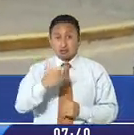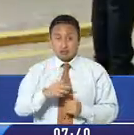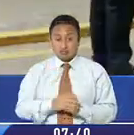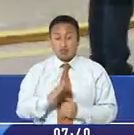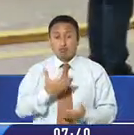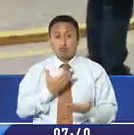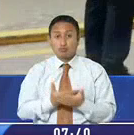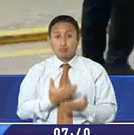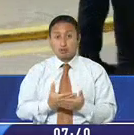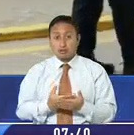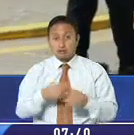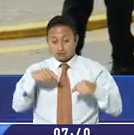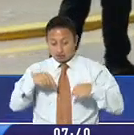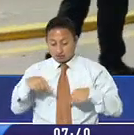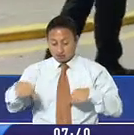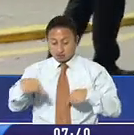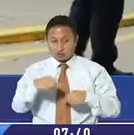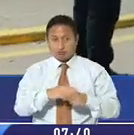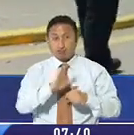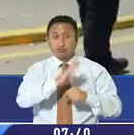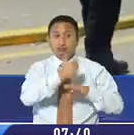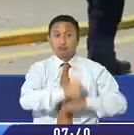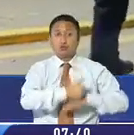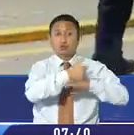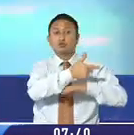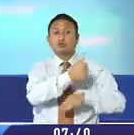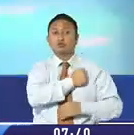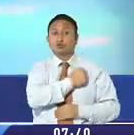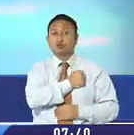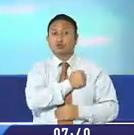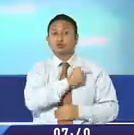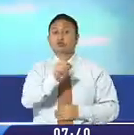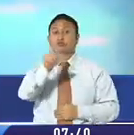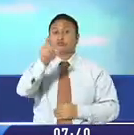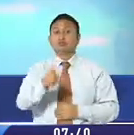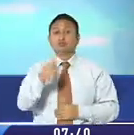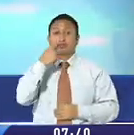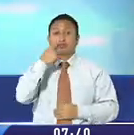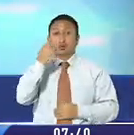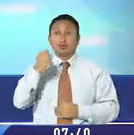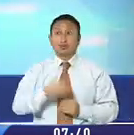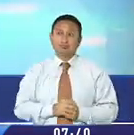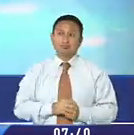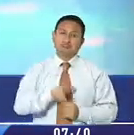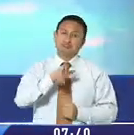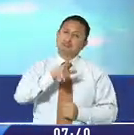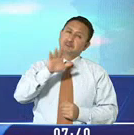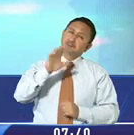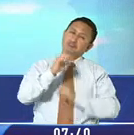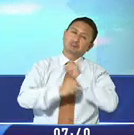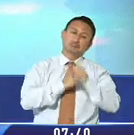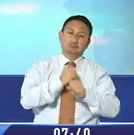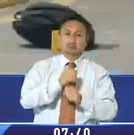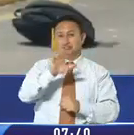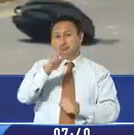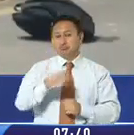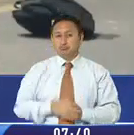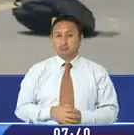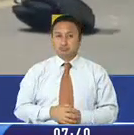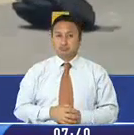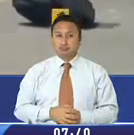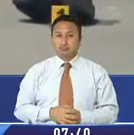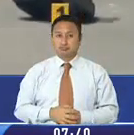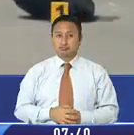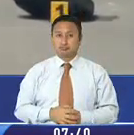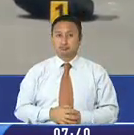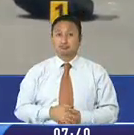indicios. Según la autoridad, la cabeza pertenecería a una persona de sexo masculino de unos 35 años aproximadamente, quien al